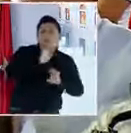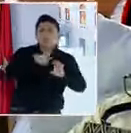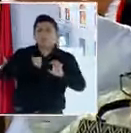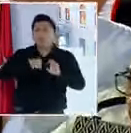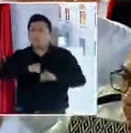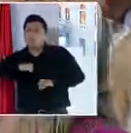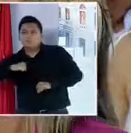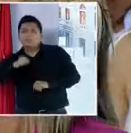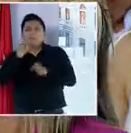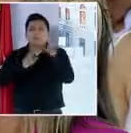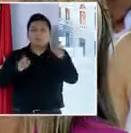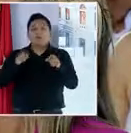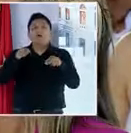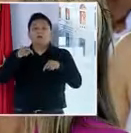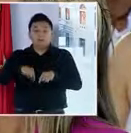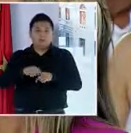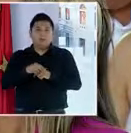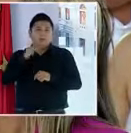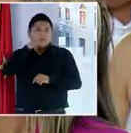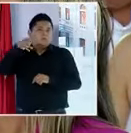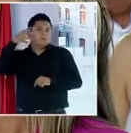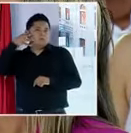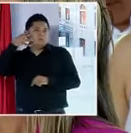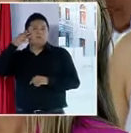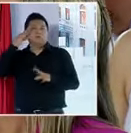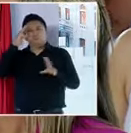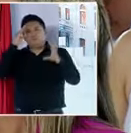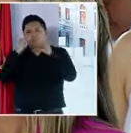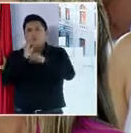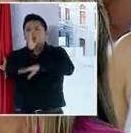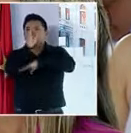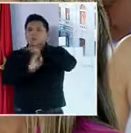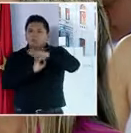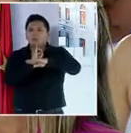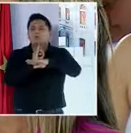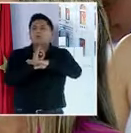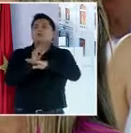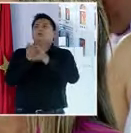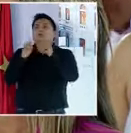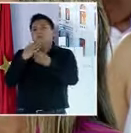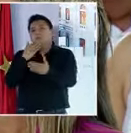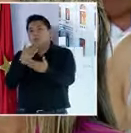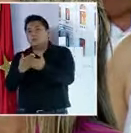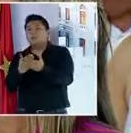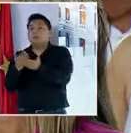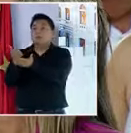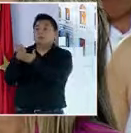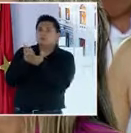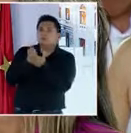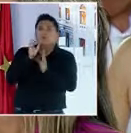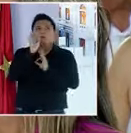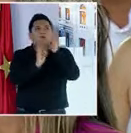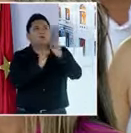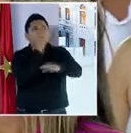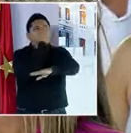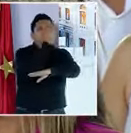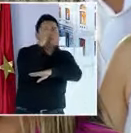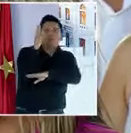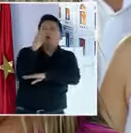presentes en el departamento, organismos de cooperación internacional o los organismos de socorro, a las asociaciones ambientales